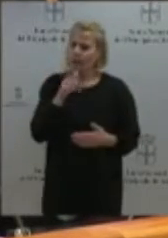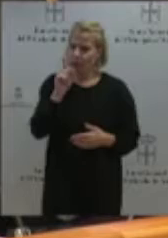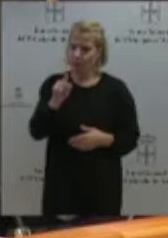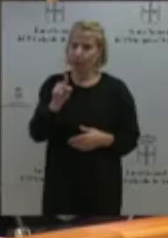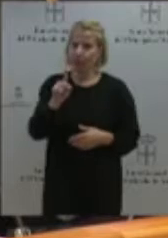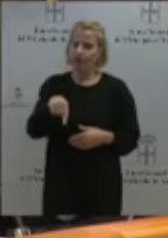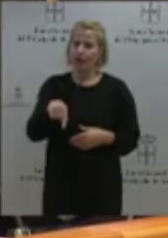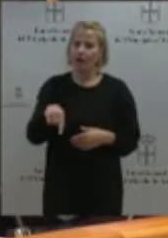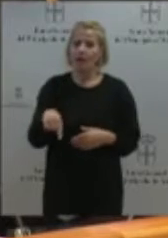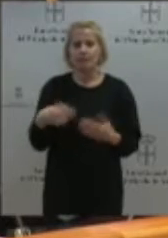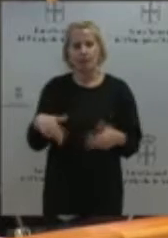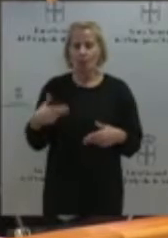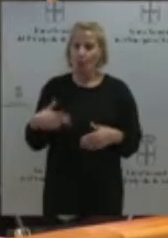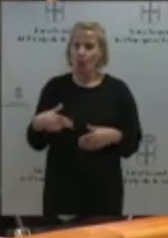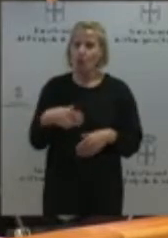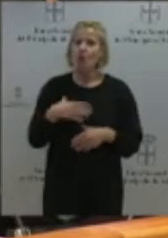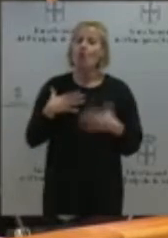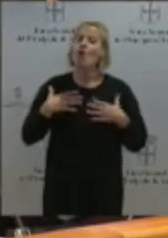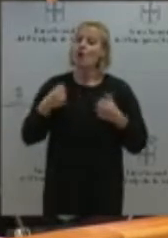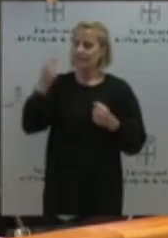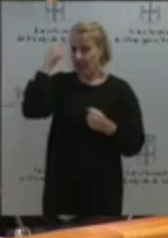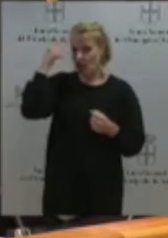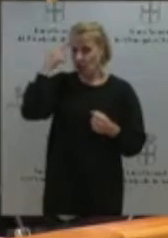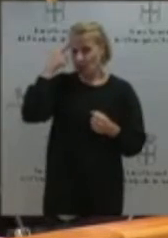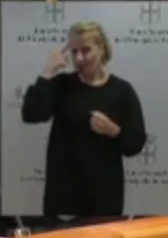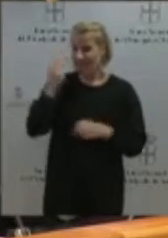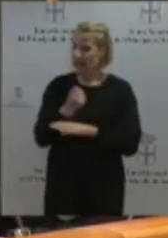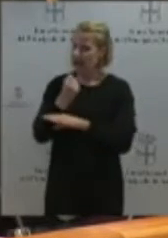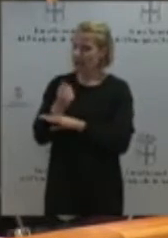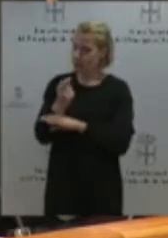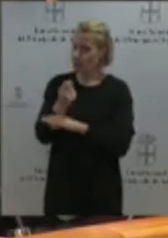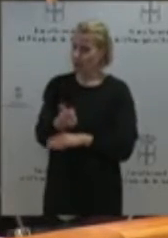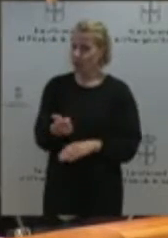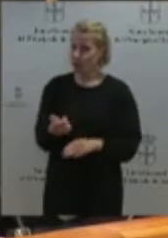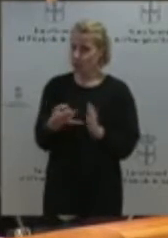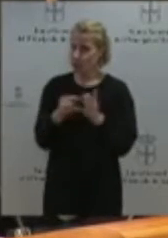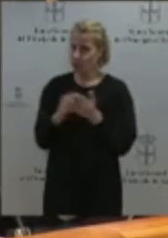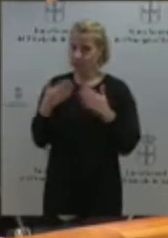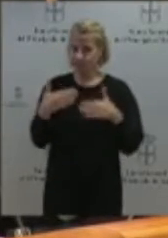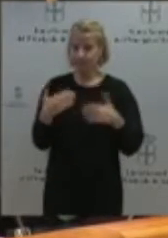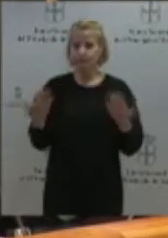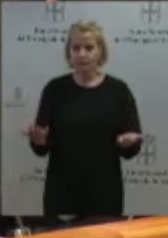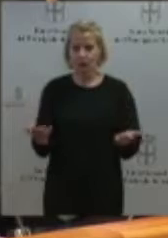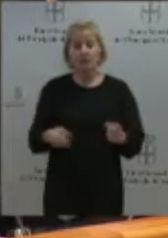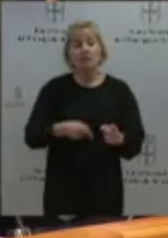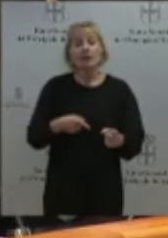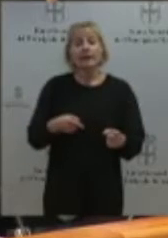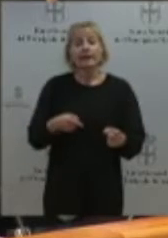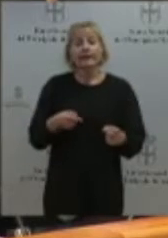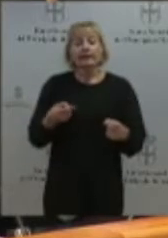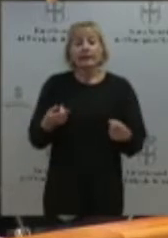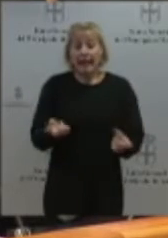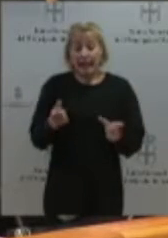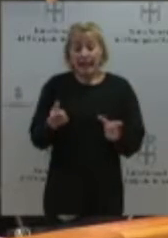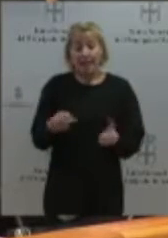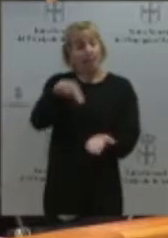tras la crisis, ¿no? El regreso a la presencialidad plena, y se lo llevamos diciendo meses, creemos que nos ha pillado